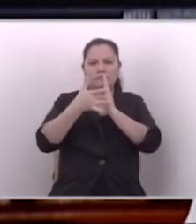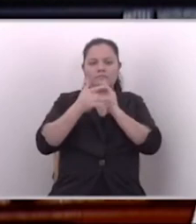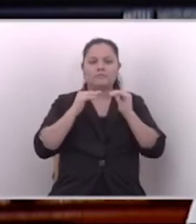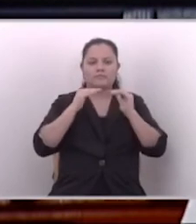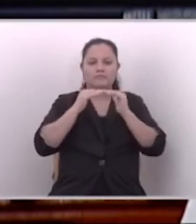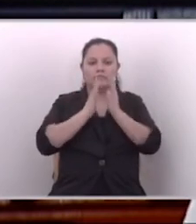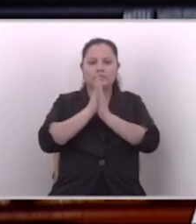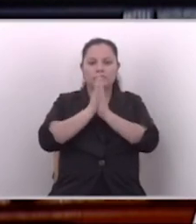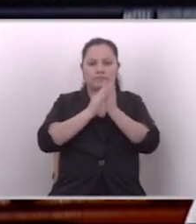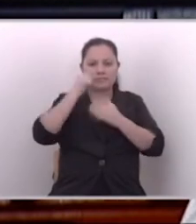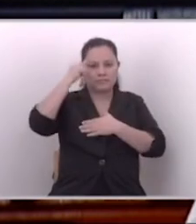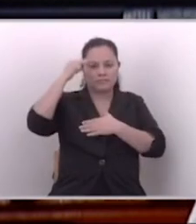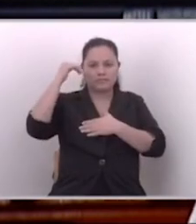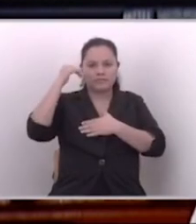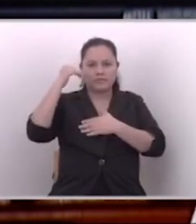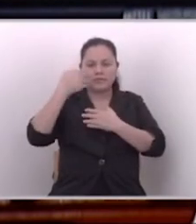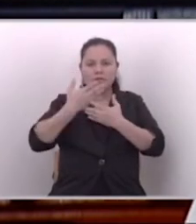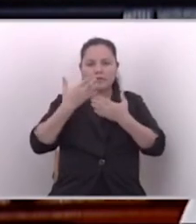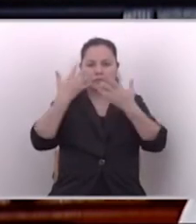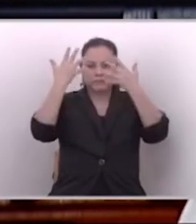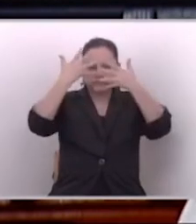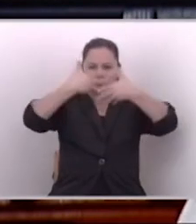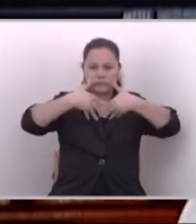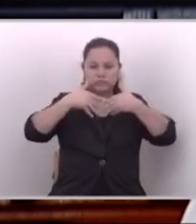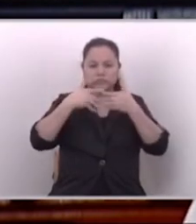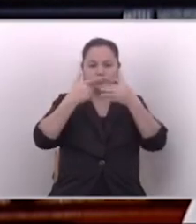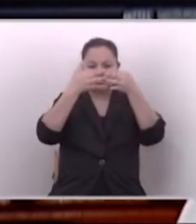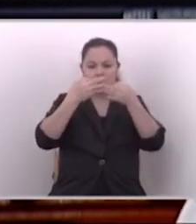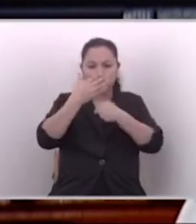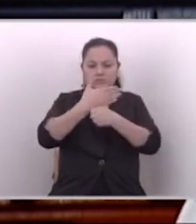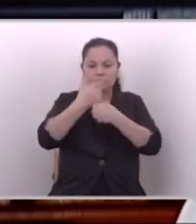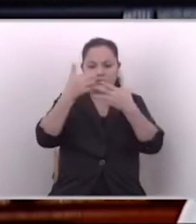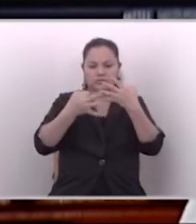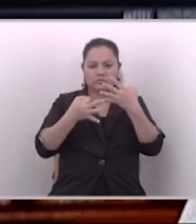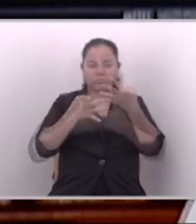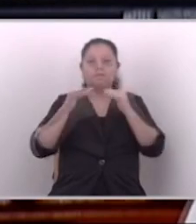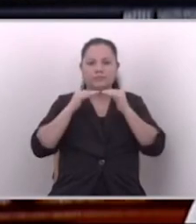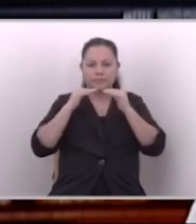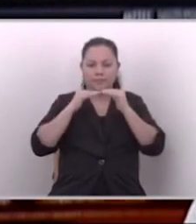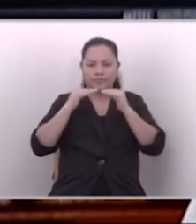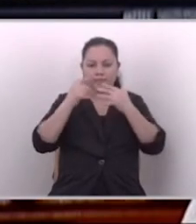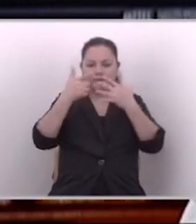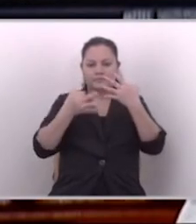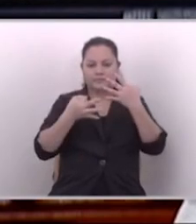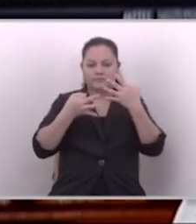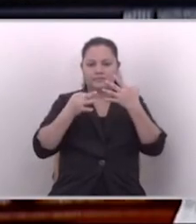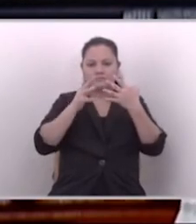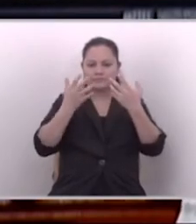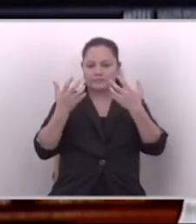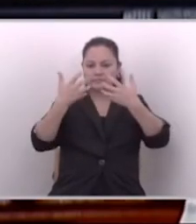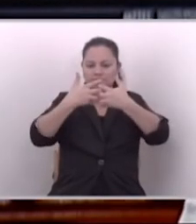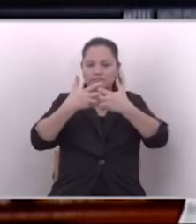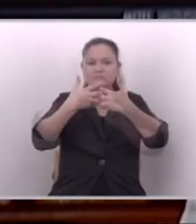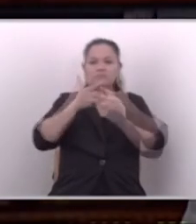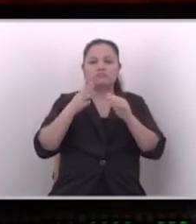sobre todo los intereses políticos oscuros del oficialismo derivaron en una ley hecha a la carrera, una ley hecha a la medida